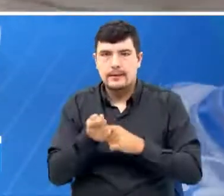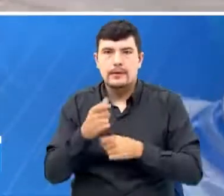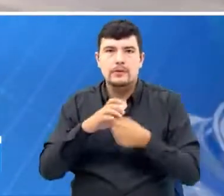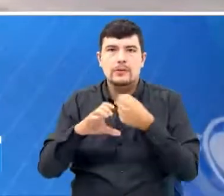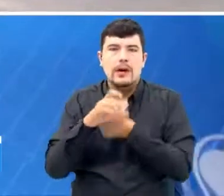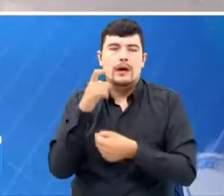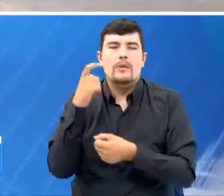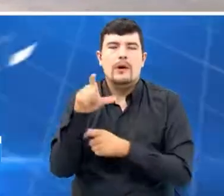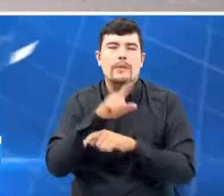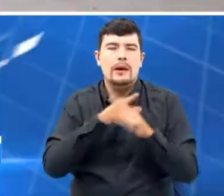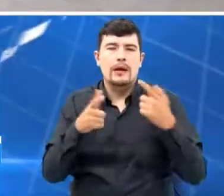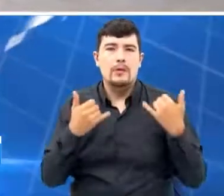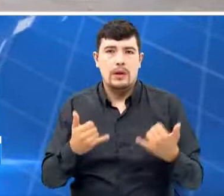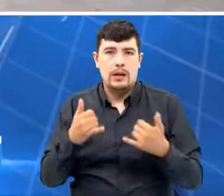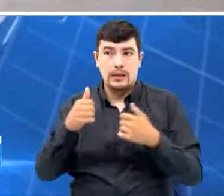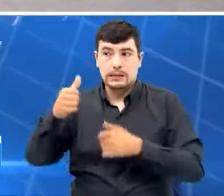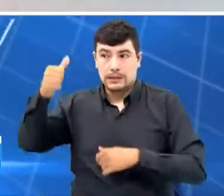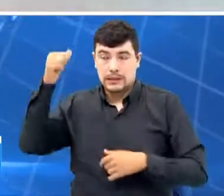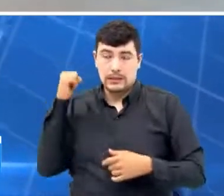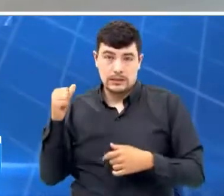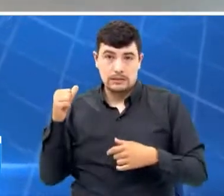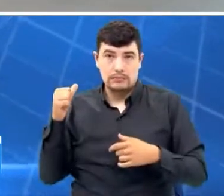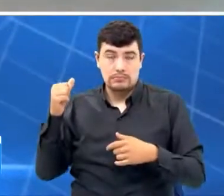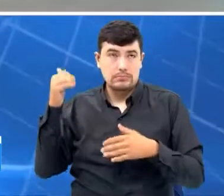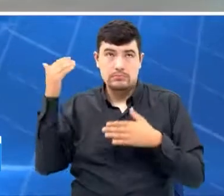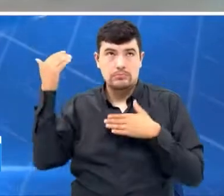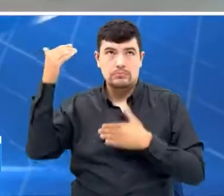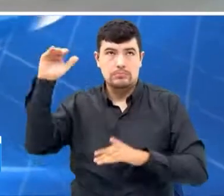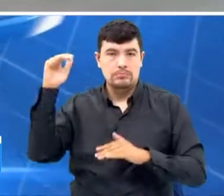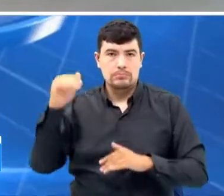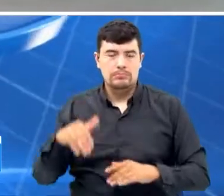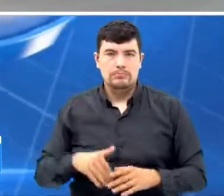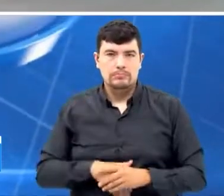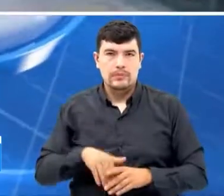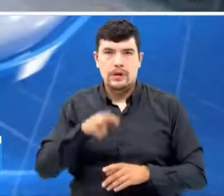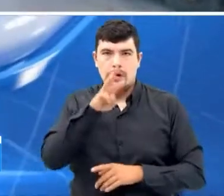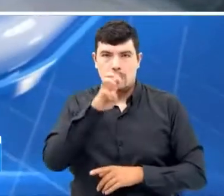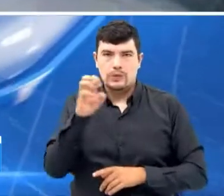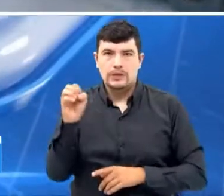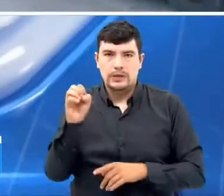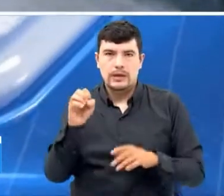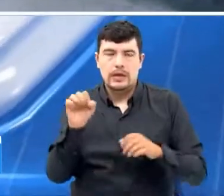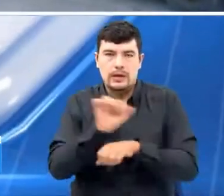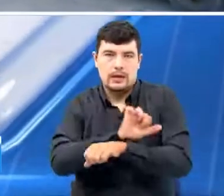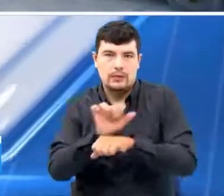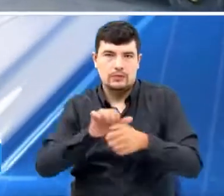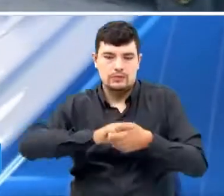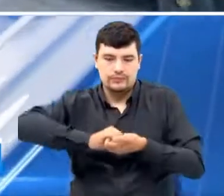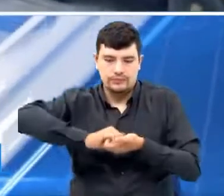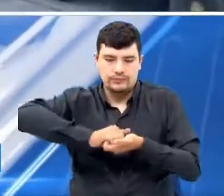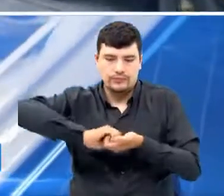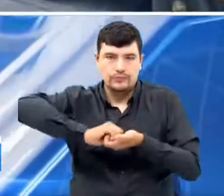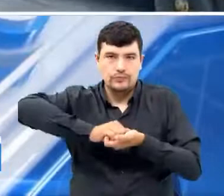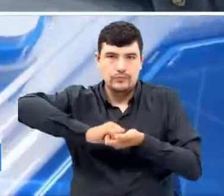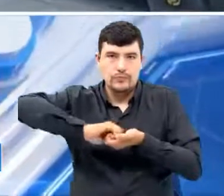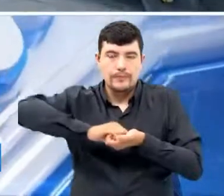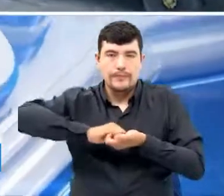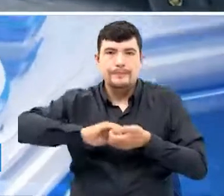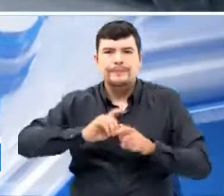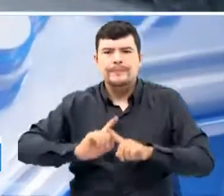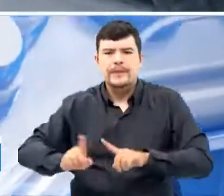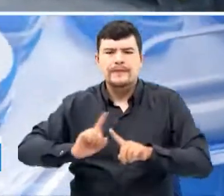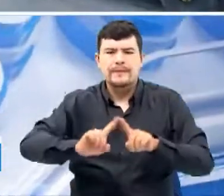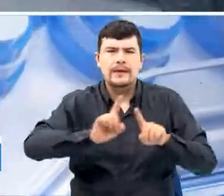hecho operaciones hasta ayer, más o menos aproximadamente de 80 vehículos, entre ellos